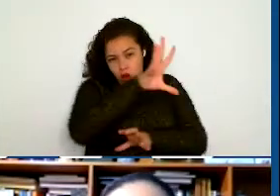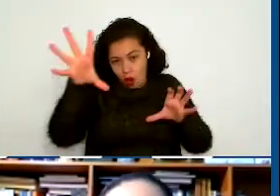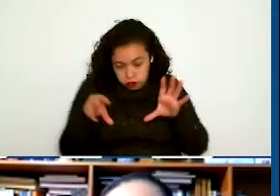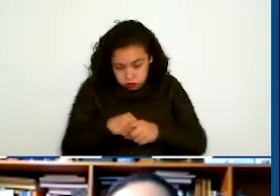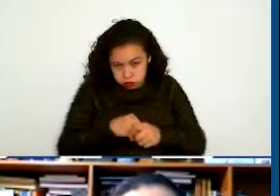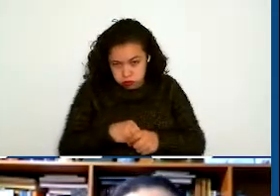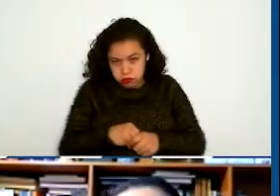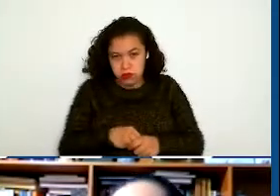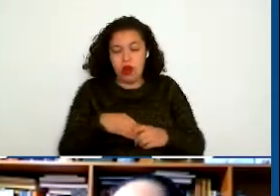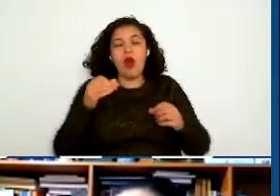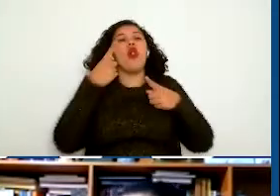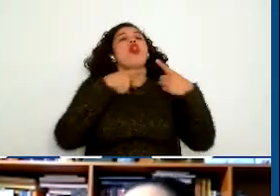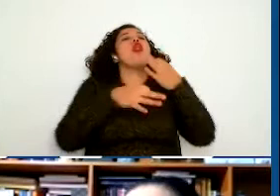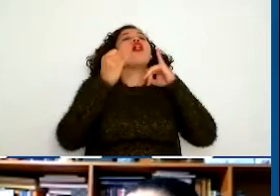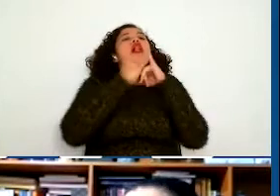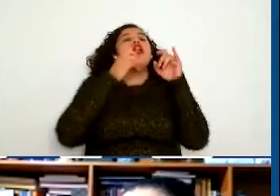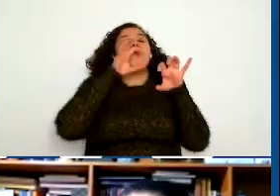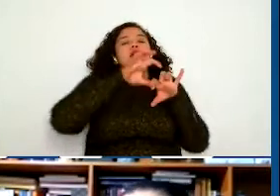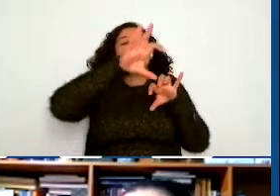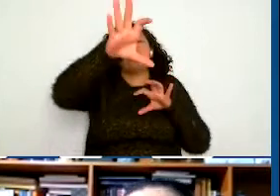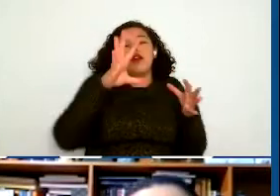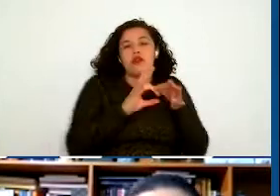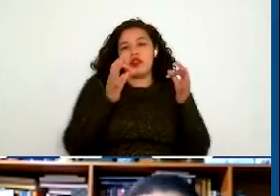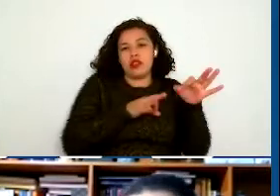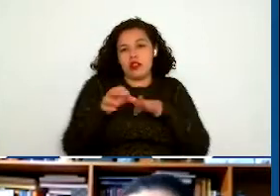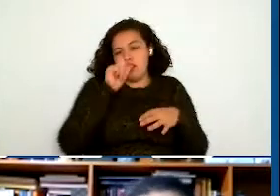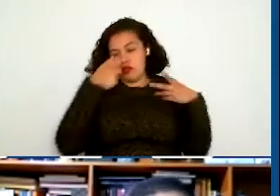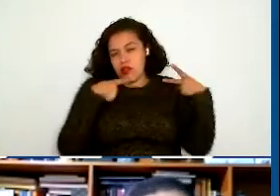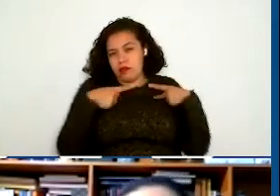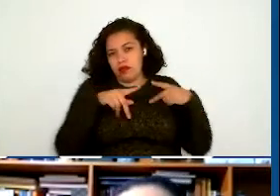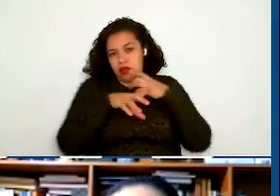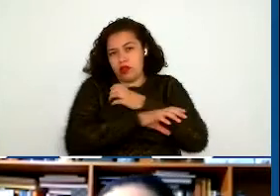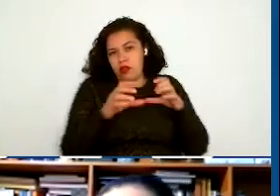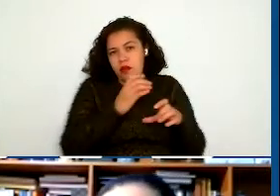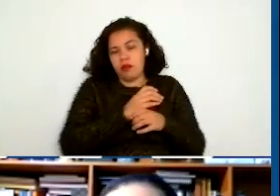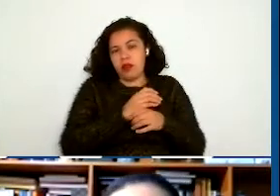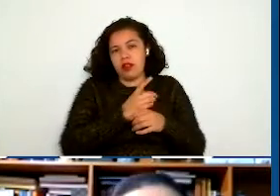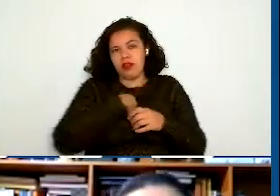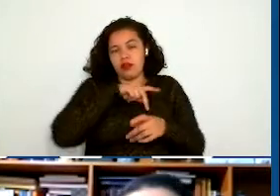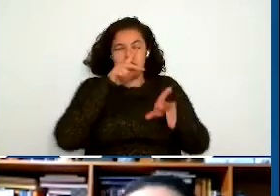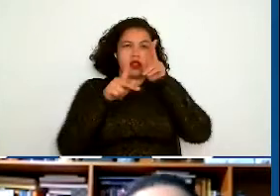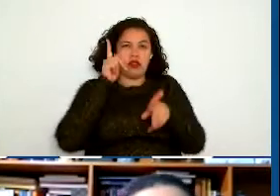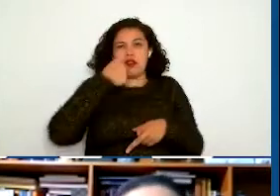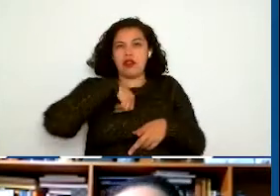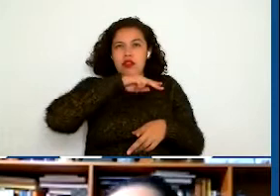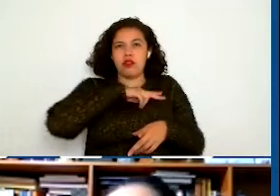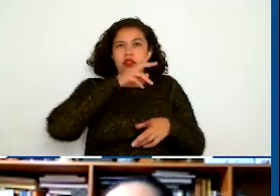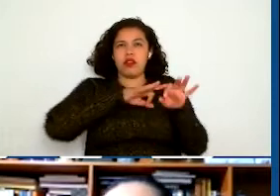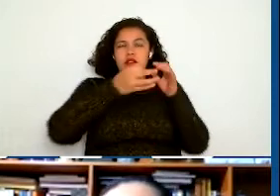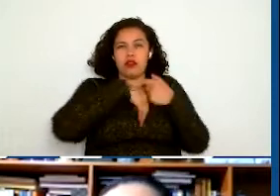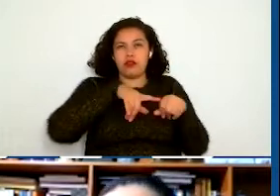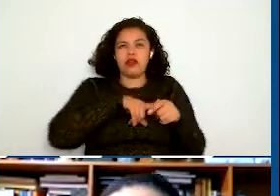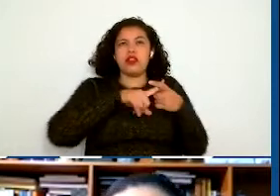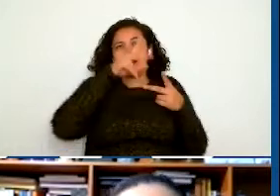o transdisciplinarios con otras, con otros compañeros, es decir, aquí hablamos pues desde trabajo social,